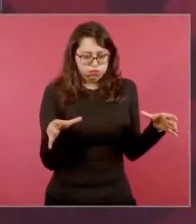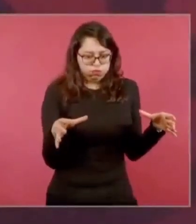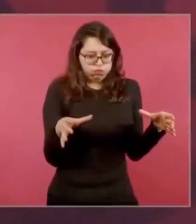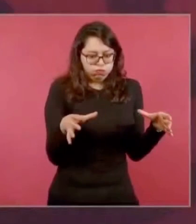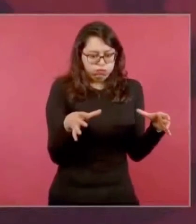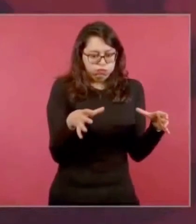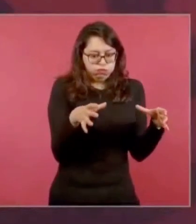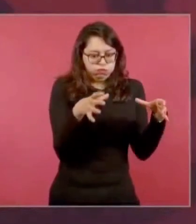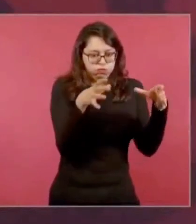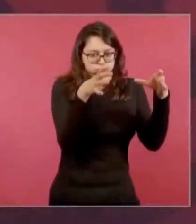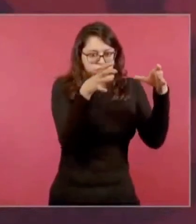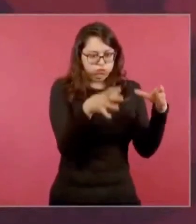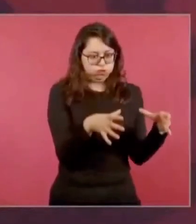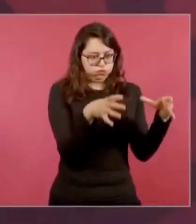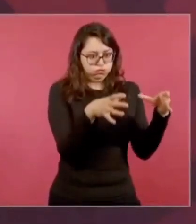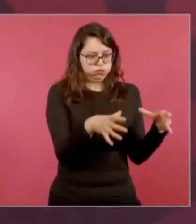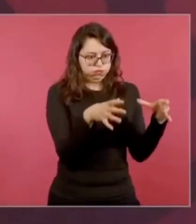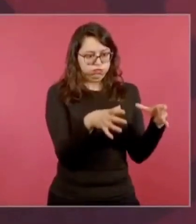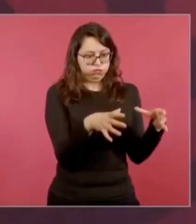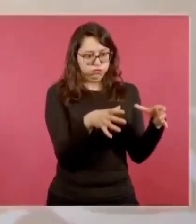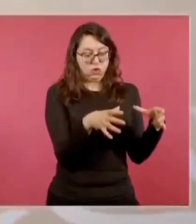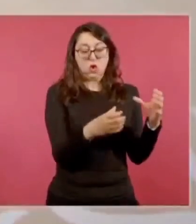una nueva oligarquía.